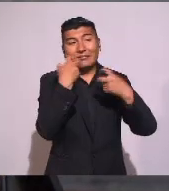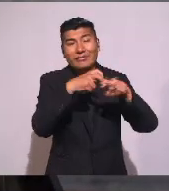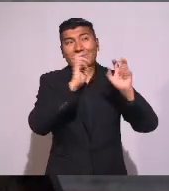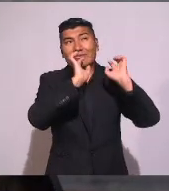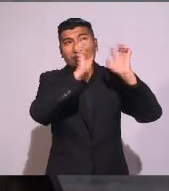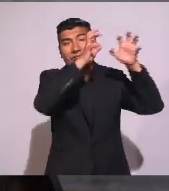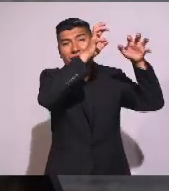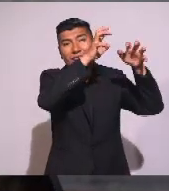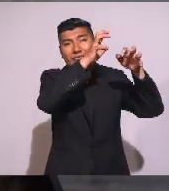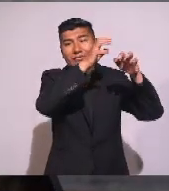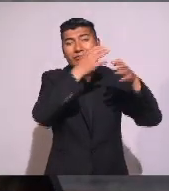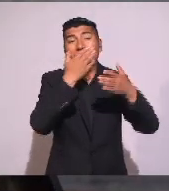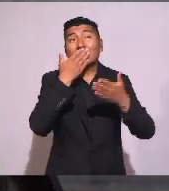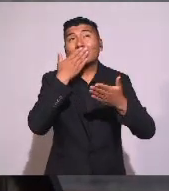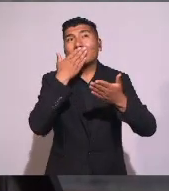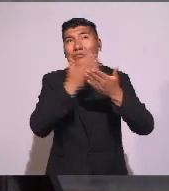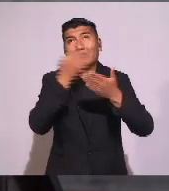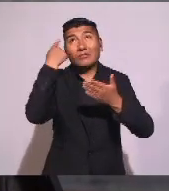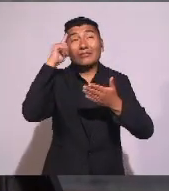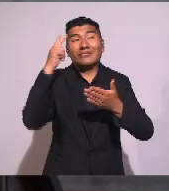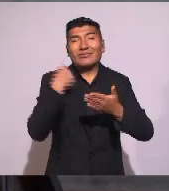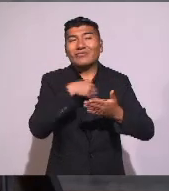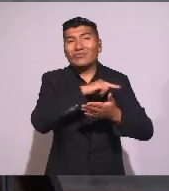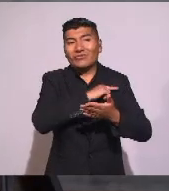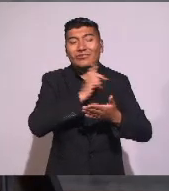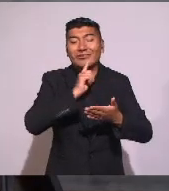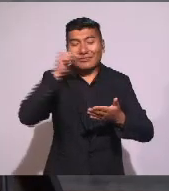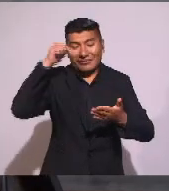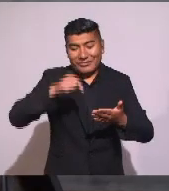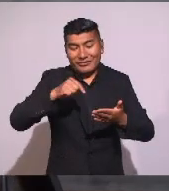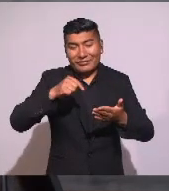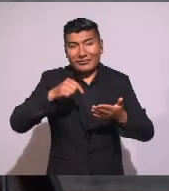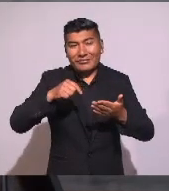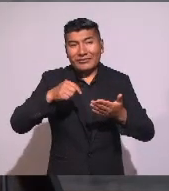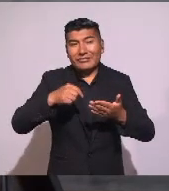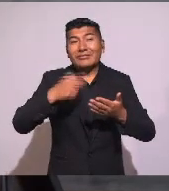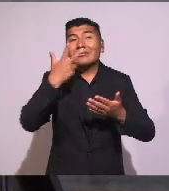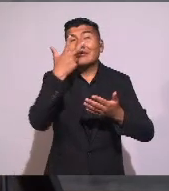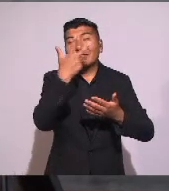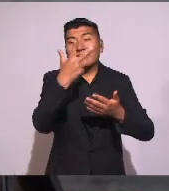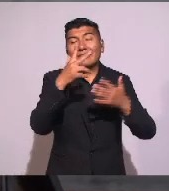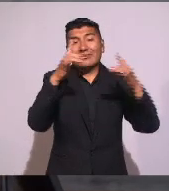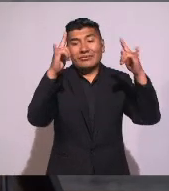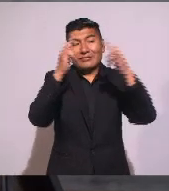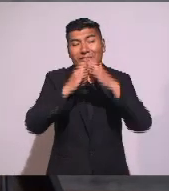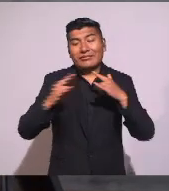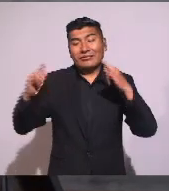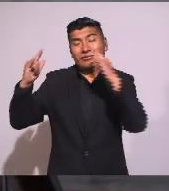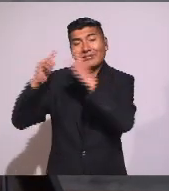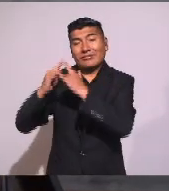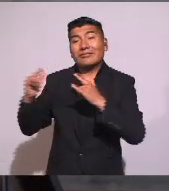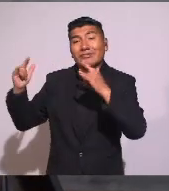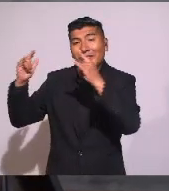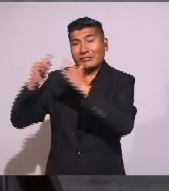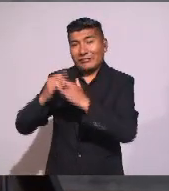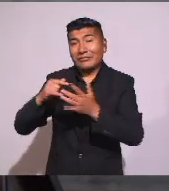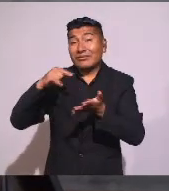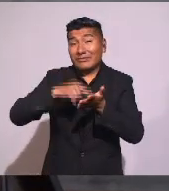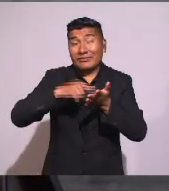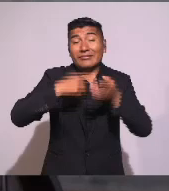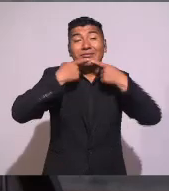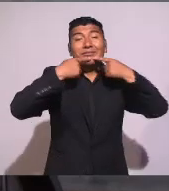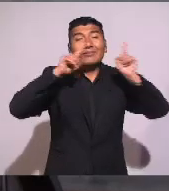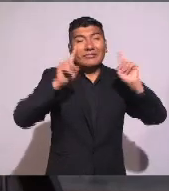es bueno para nosotros estar aquí hagamos tres tiendas así se expresa el